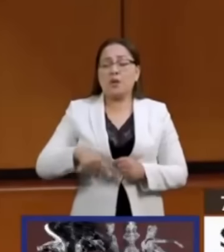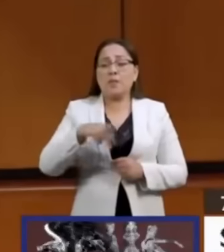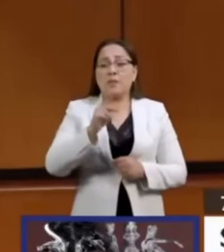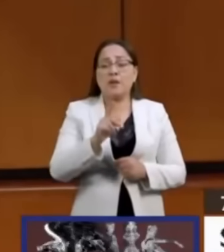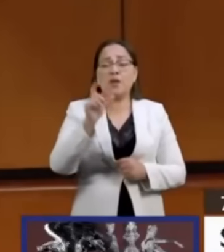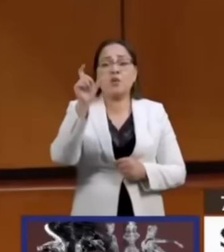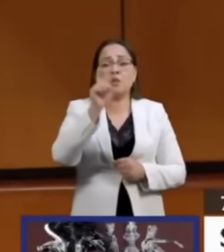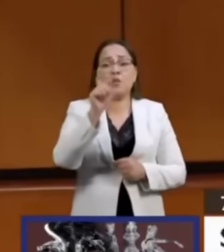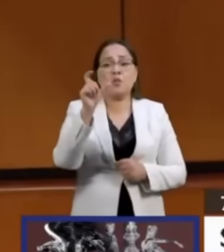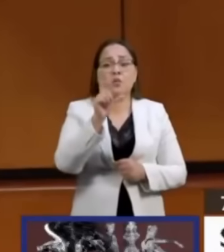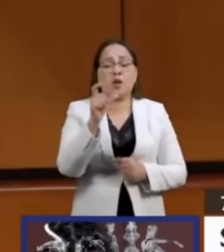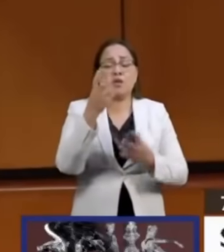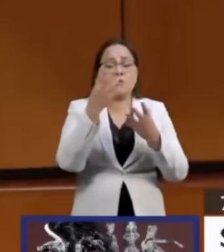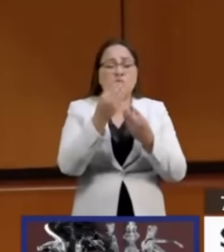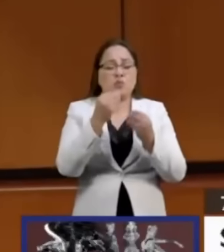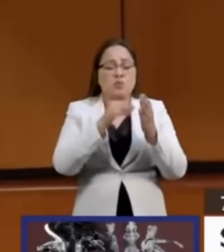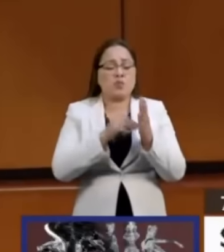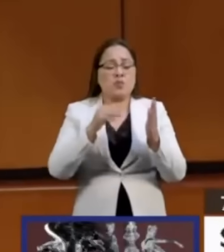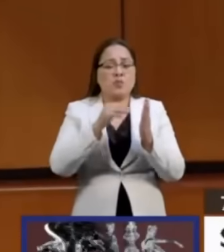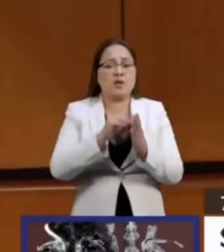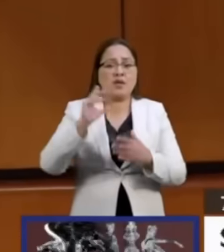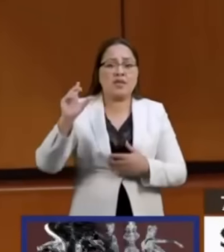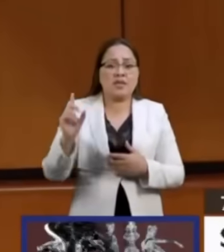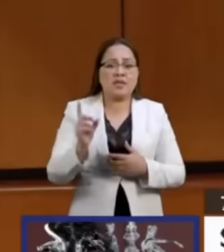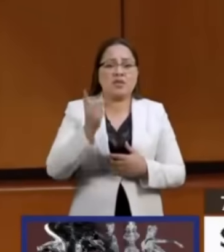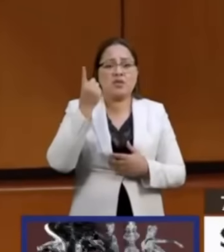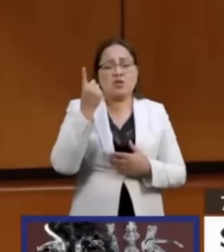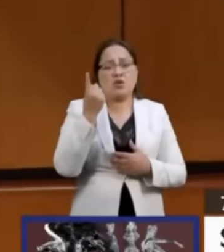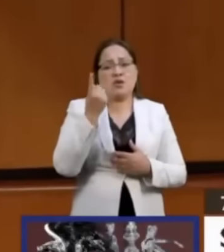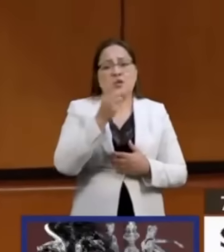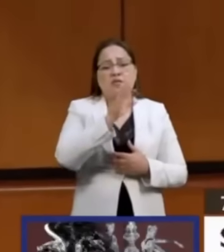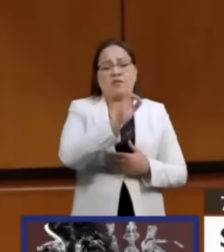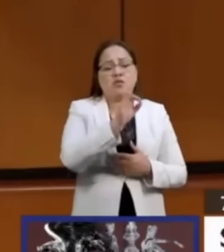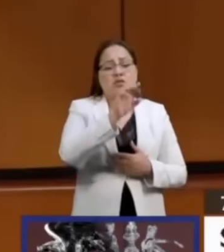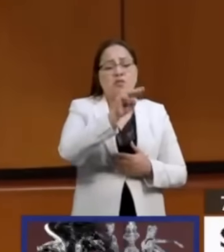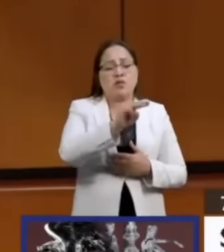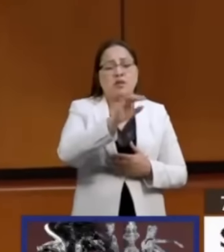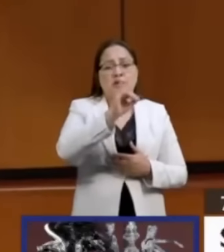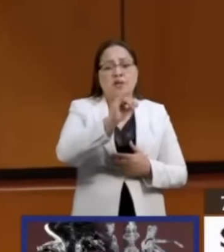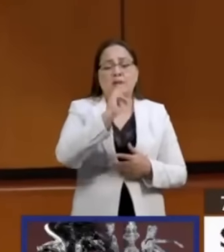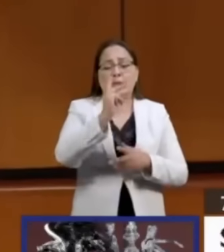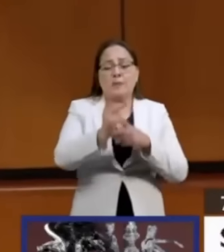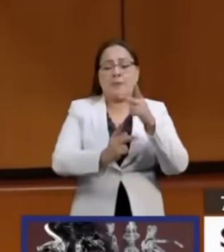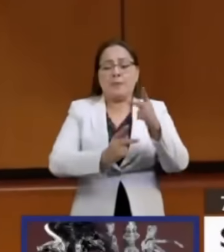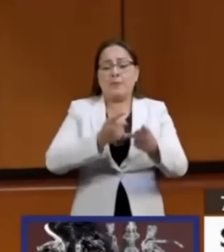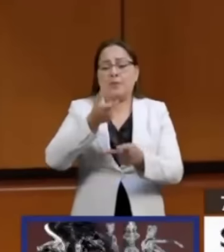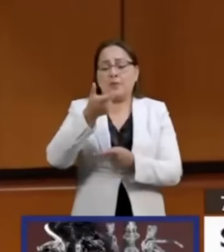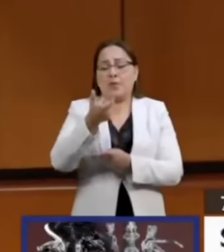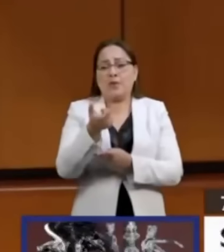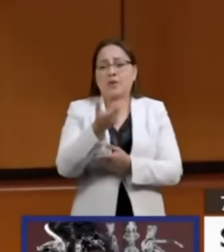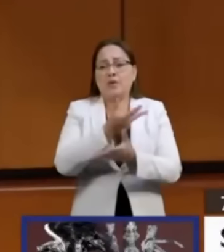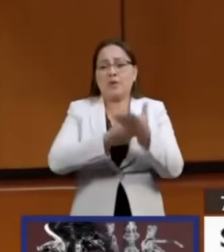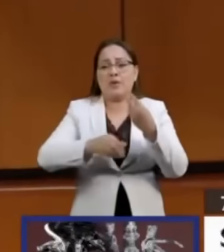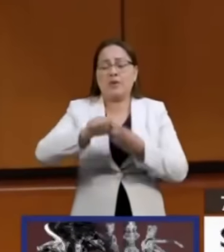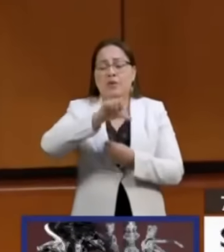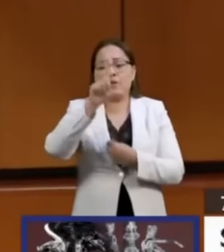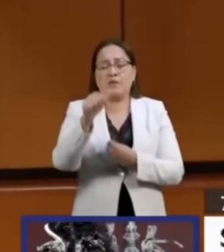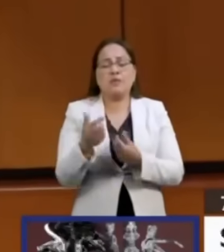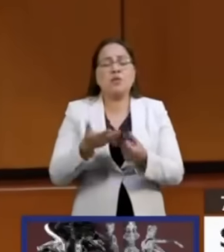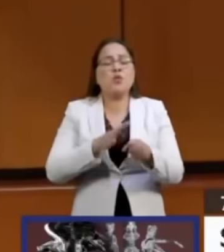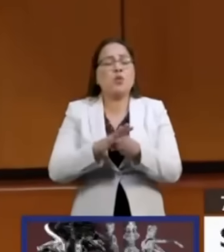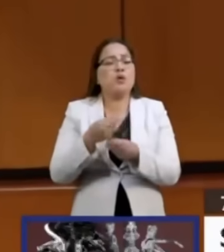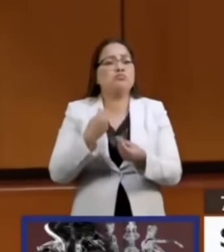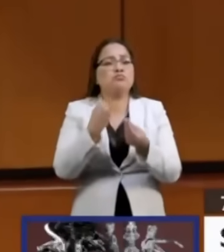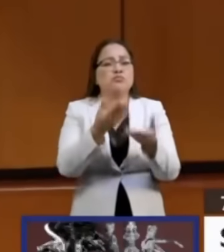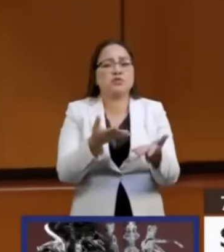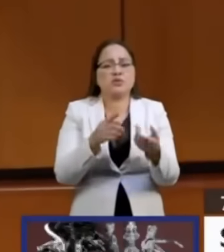del préstamo de millones de dólares que hace el Fondo Monetario Internacional, lo que cede en cambio son 2 cosas.